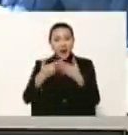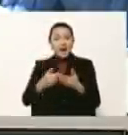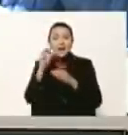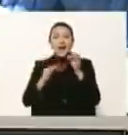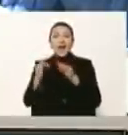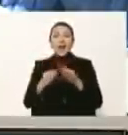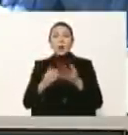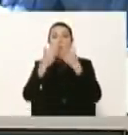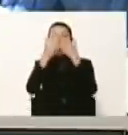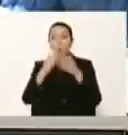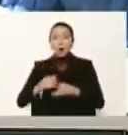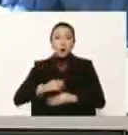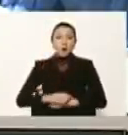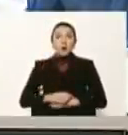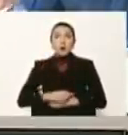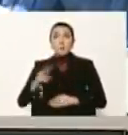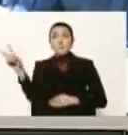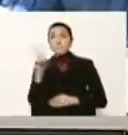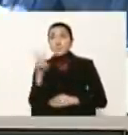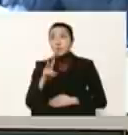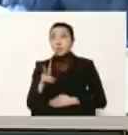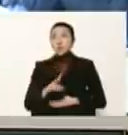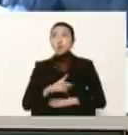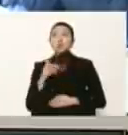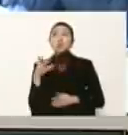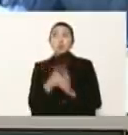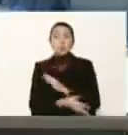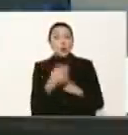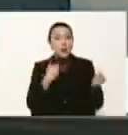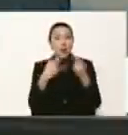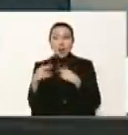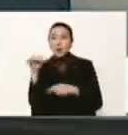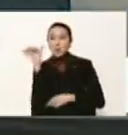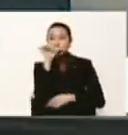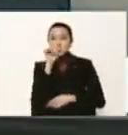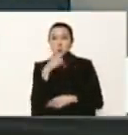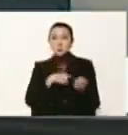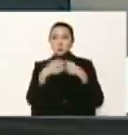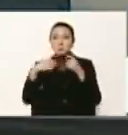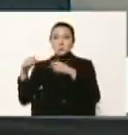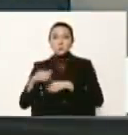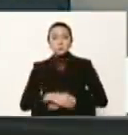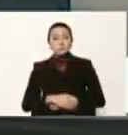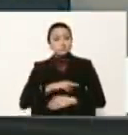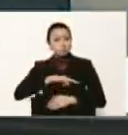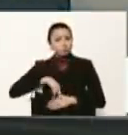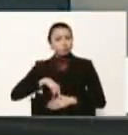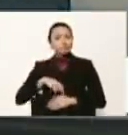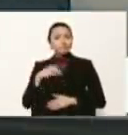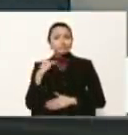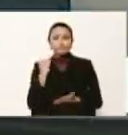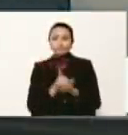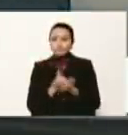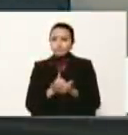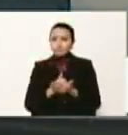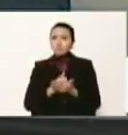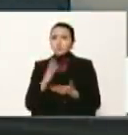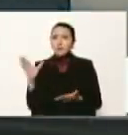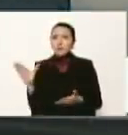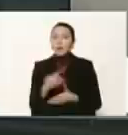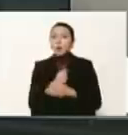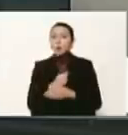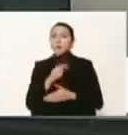territorio y que forme parte de esta relación narcótica. Lo que hemos encontrado en la cota